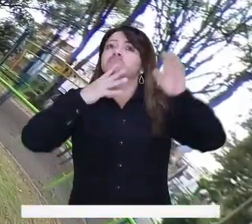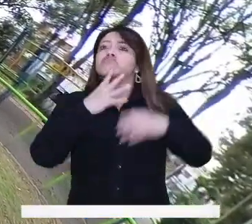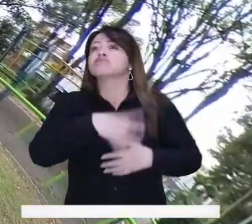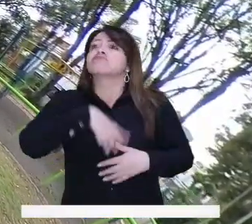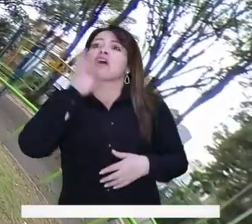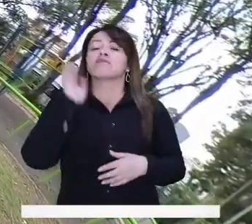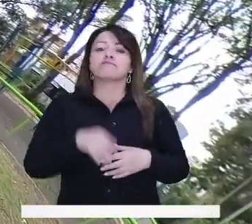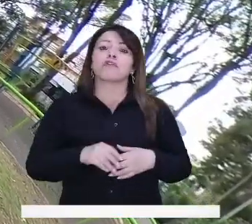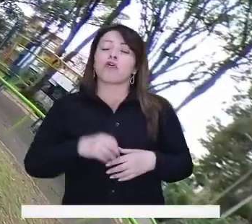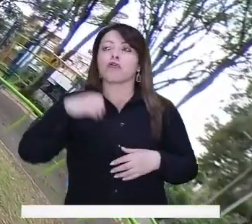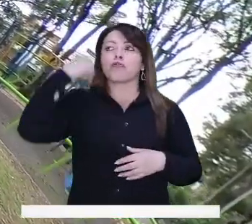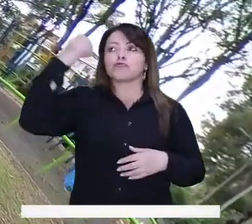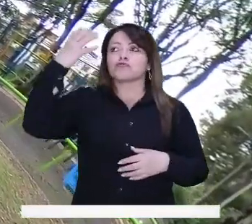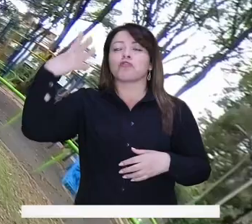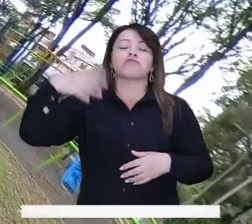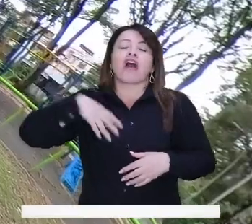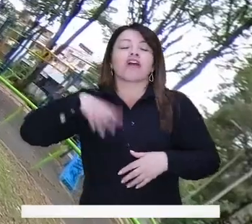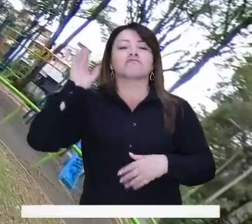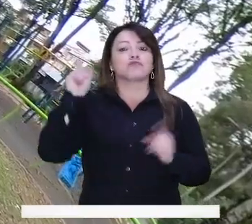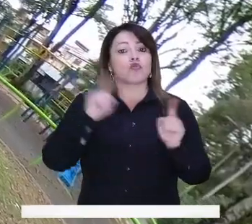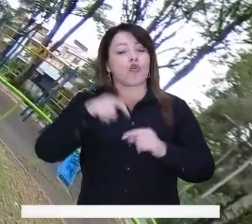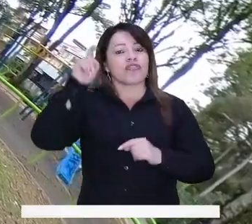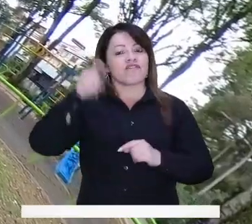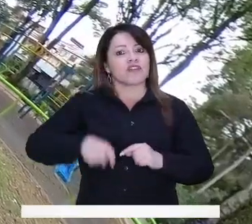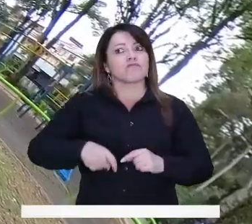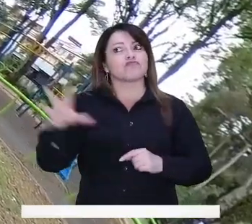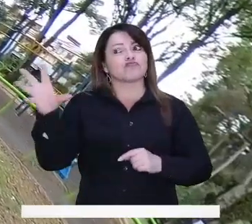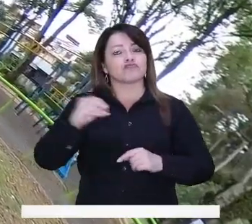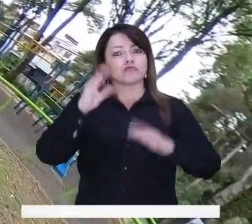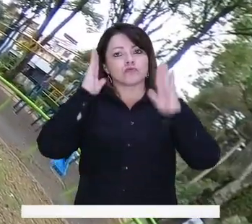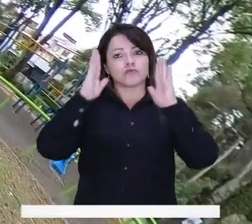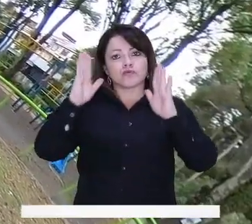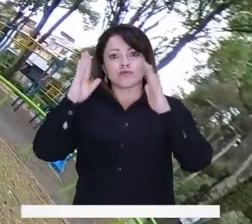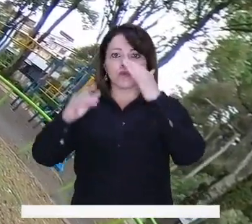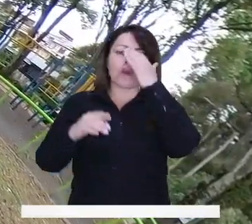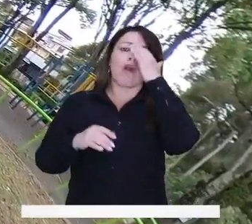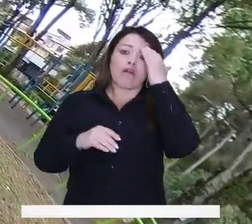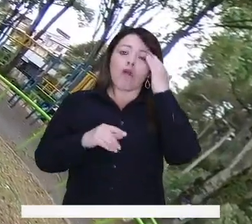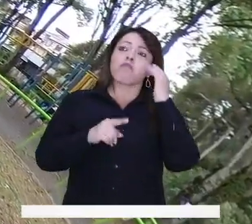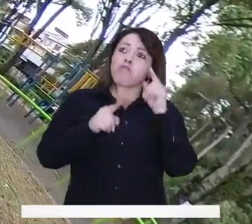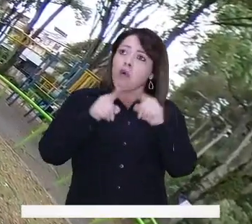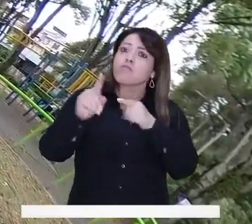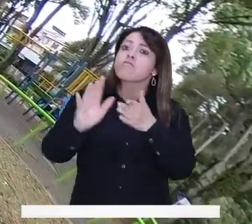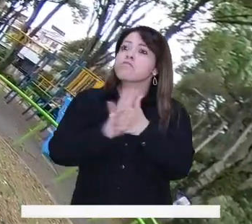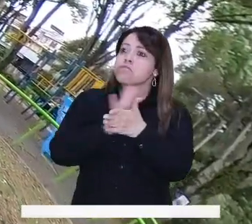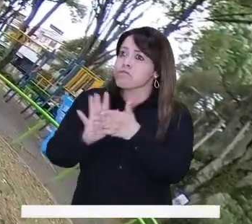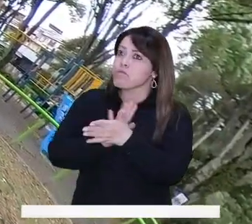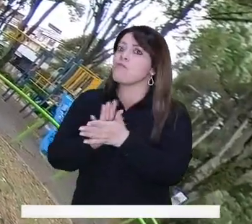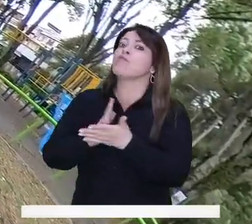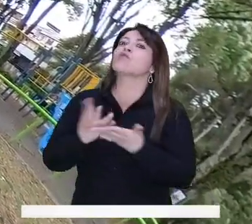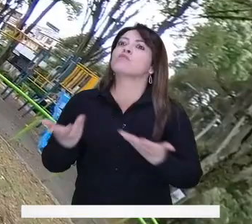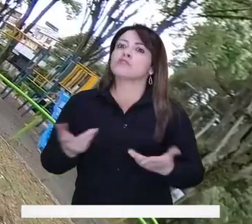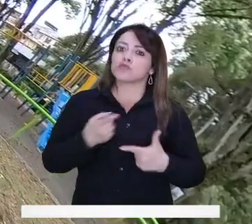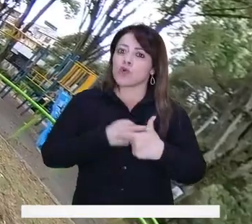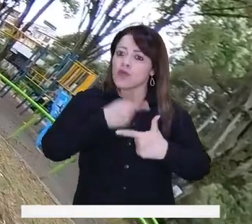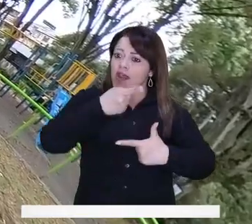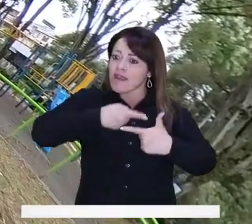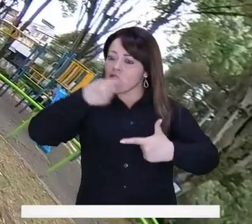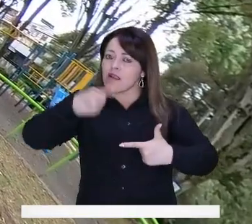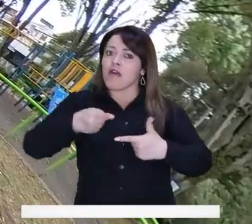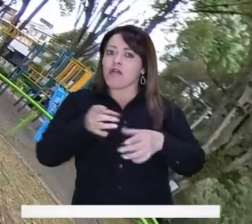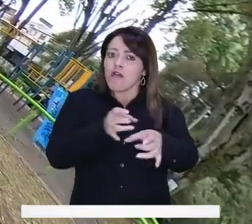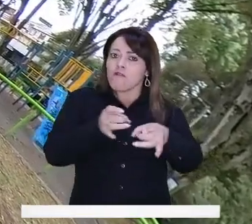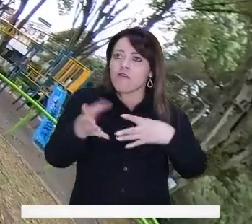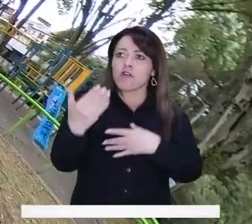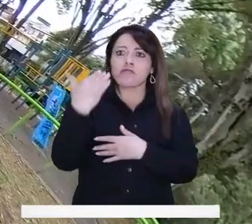invernales, se asume como que siempre está lloviendo, o que llueve a veces sí, a veces no. Y hay información bastante detallada de cuándo es que son las temporadas de lluvias